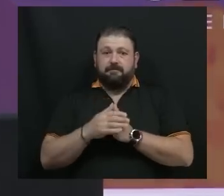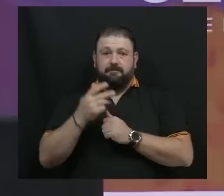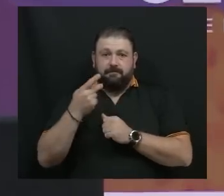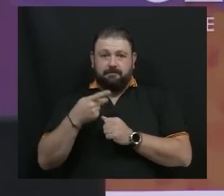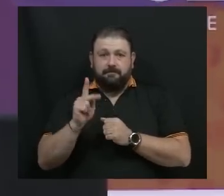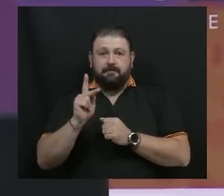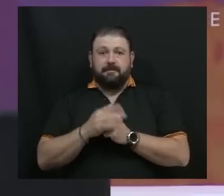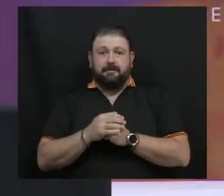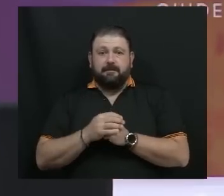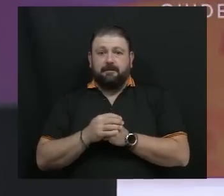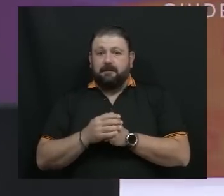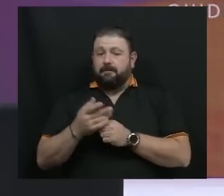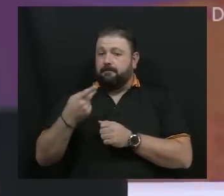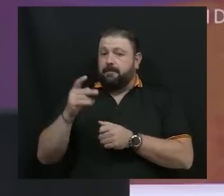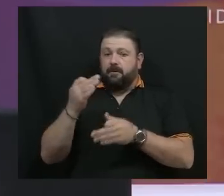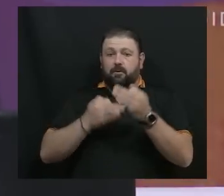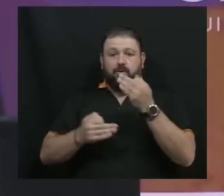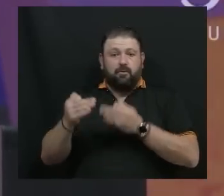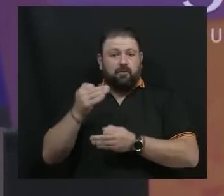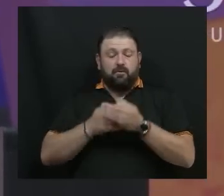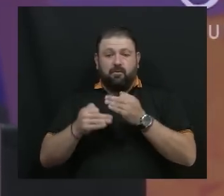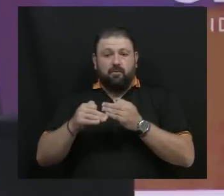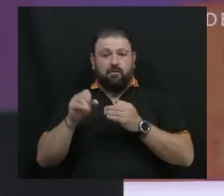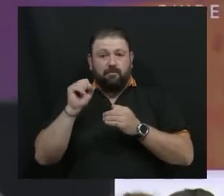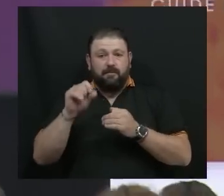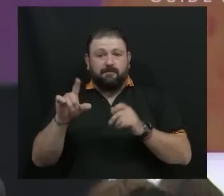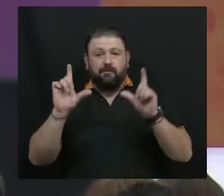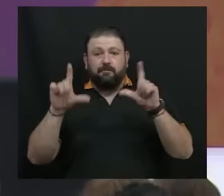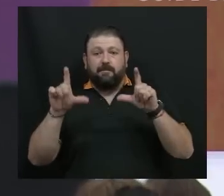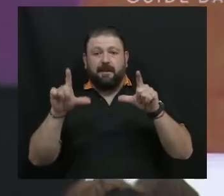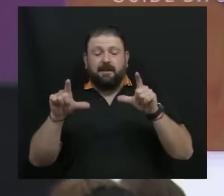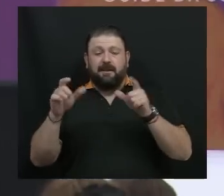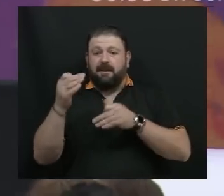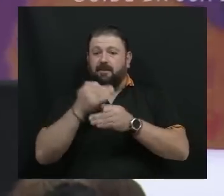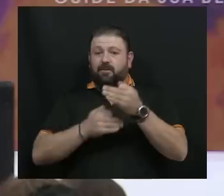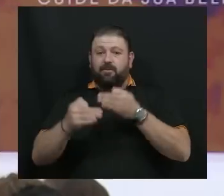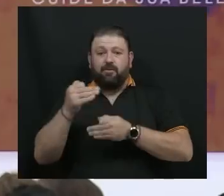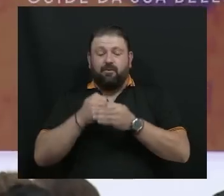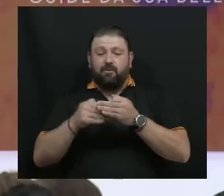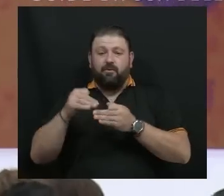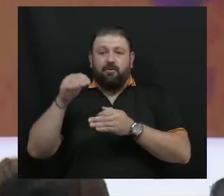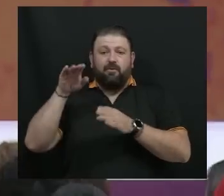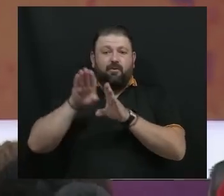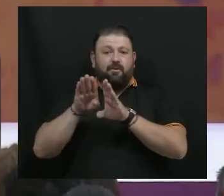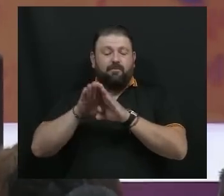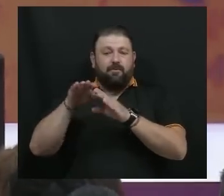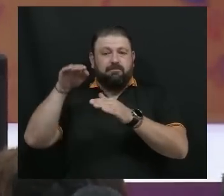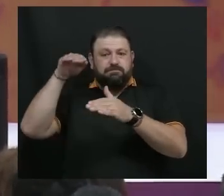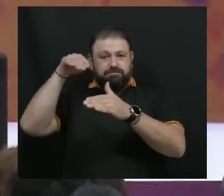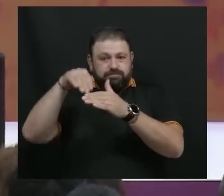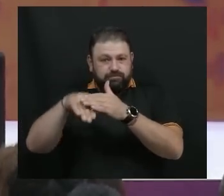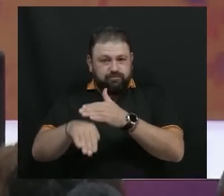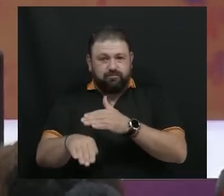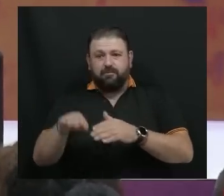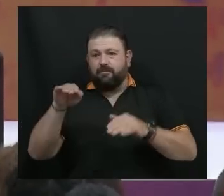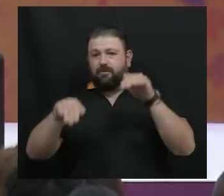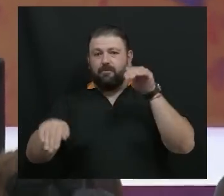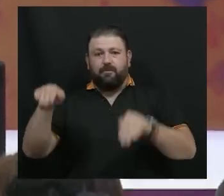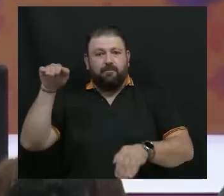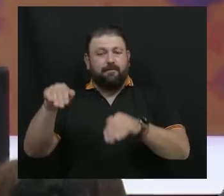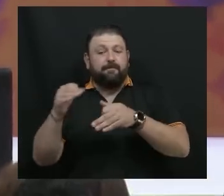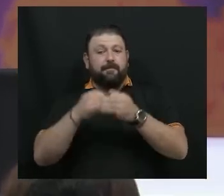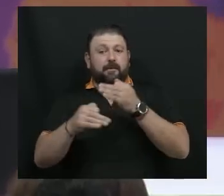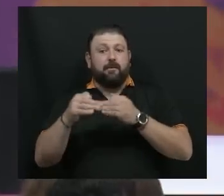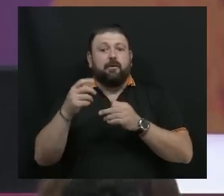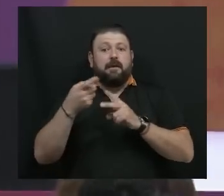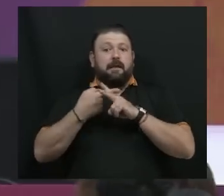se cayó la aplicación, se cayó la página, e inmediatamente el equipo de OmniLife empezó a trabajar para poner WhatsApp en los